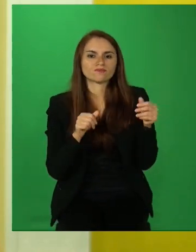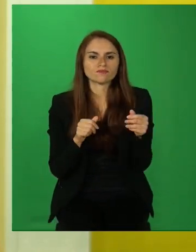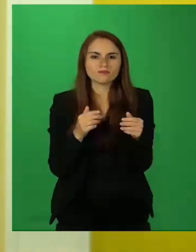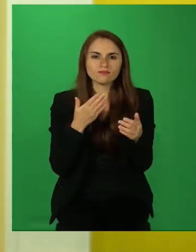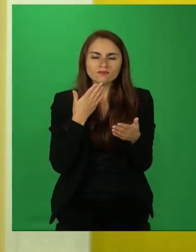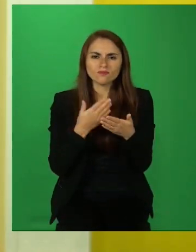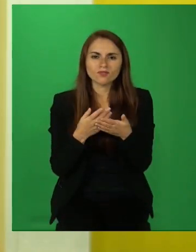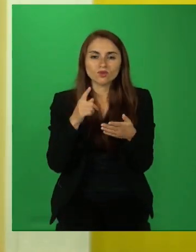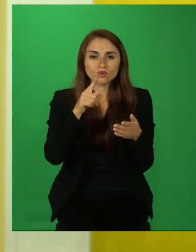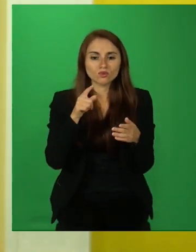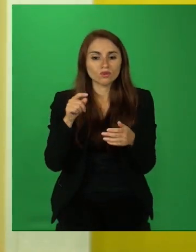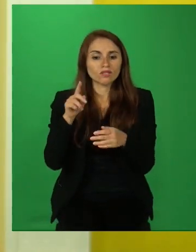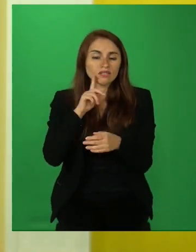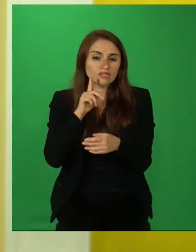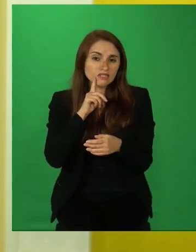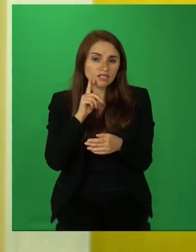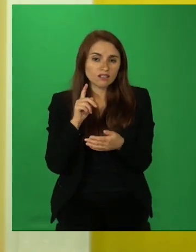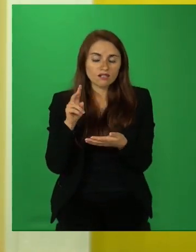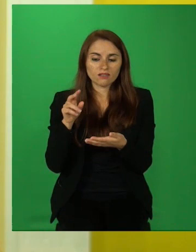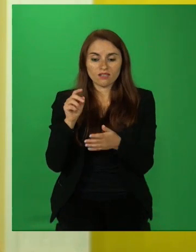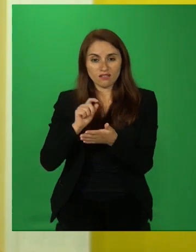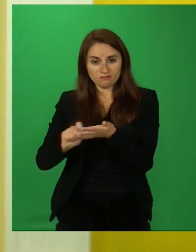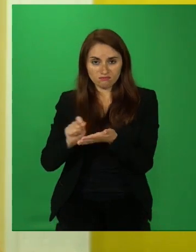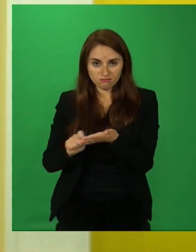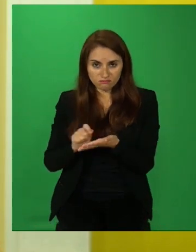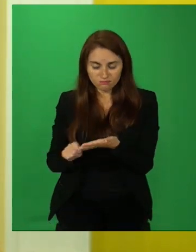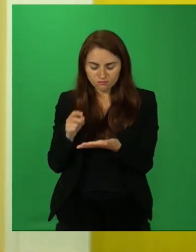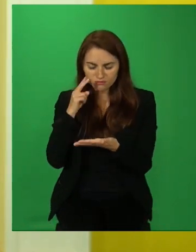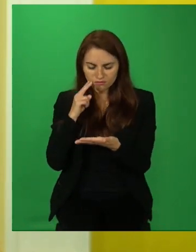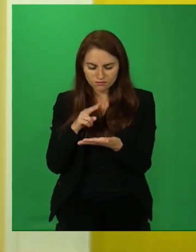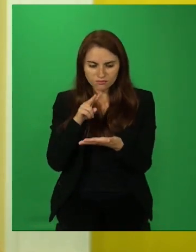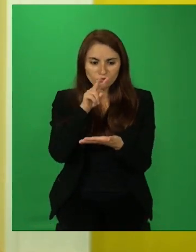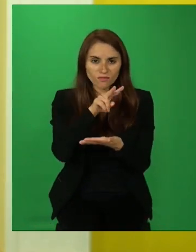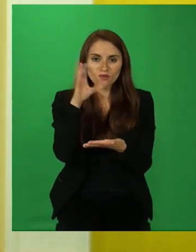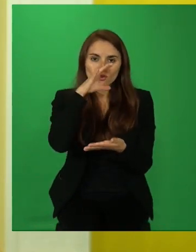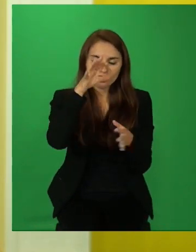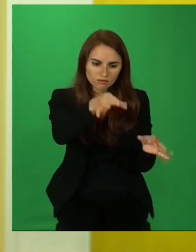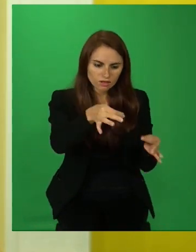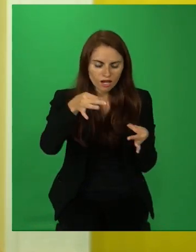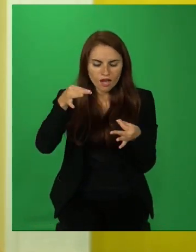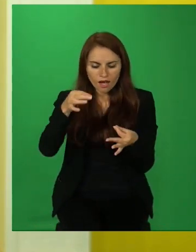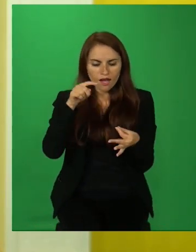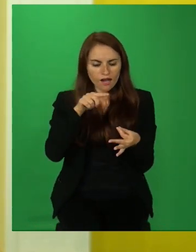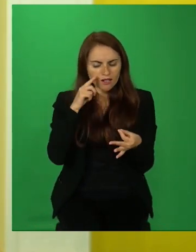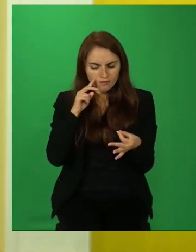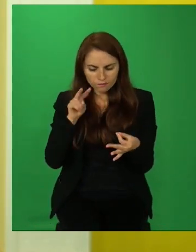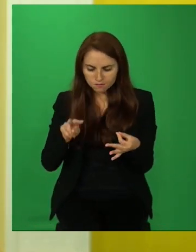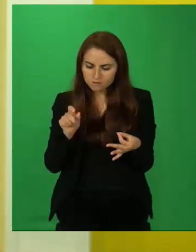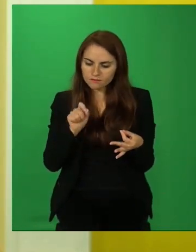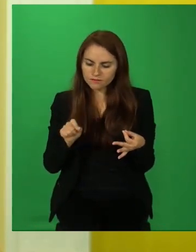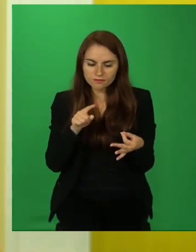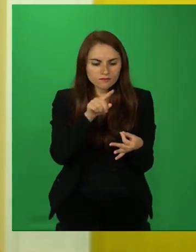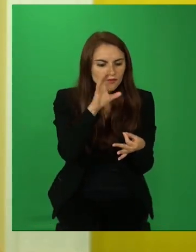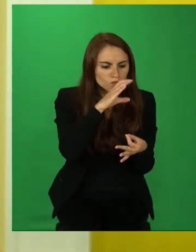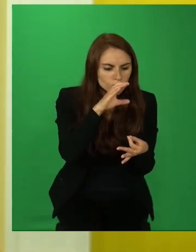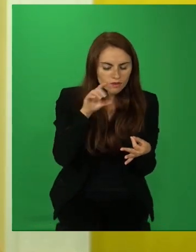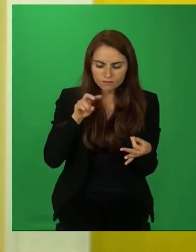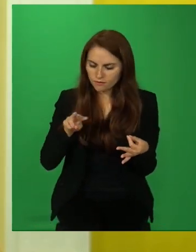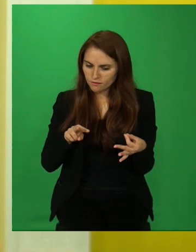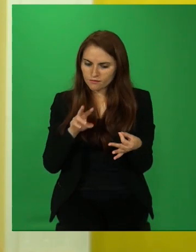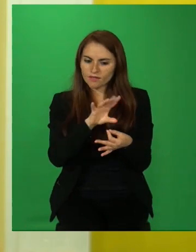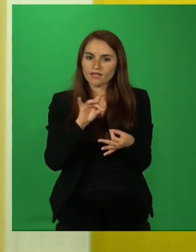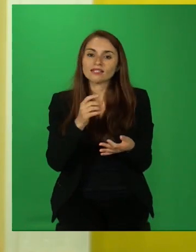cada vez que tú tengas que resolver eso verás que cada vez que lo vayas viendo te lo vas a ir aprendiendo sin darte cuenta